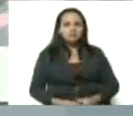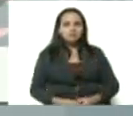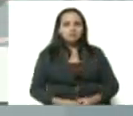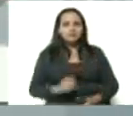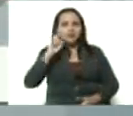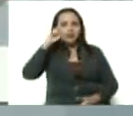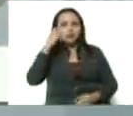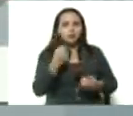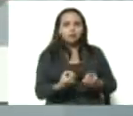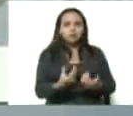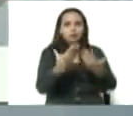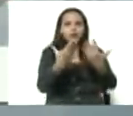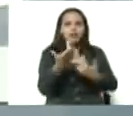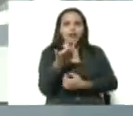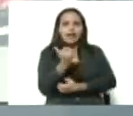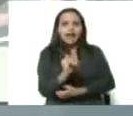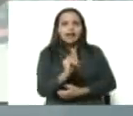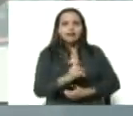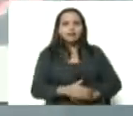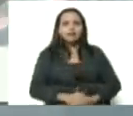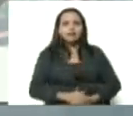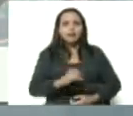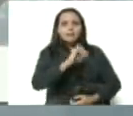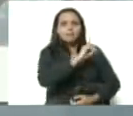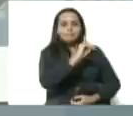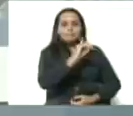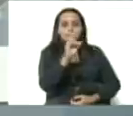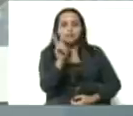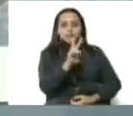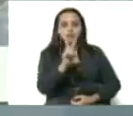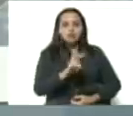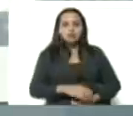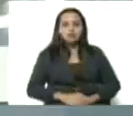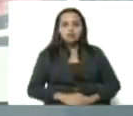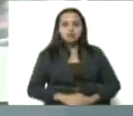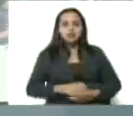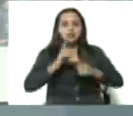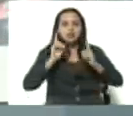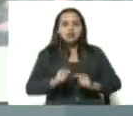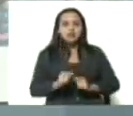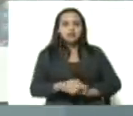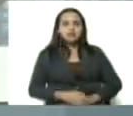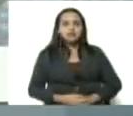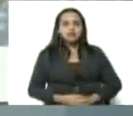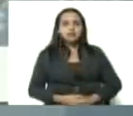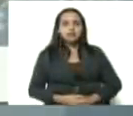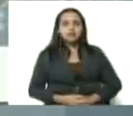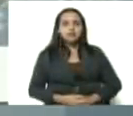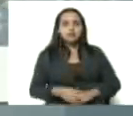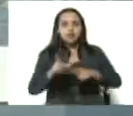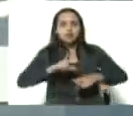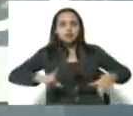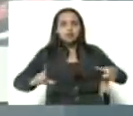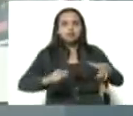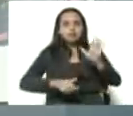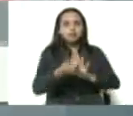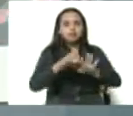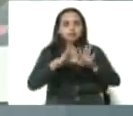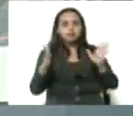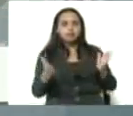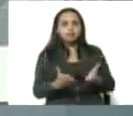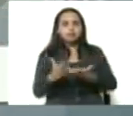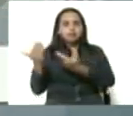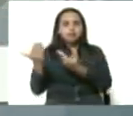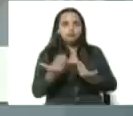de un brote que está padeciendo Venezuela, en medio del epicentro de la pandemia mundial que tiene